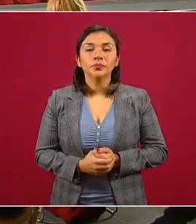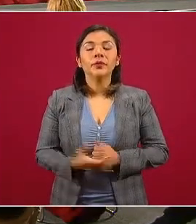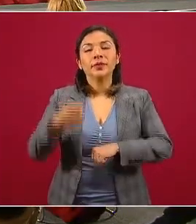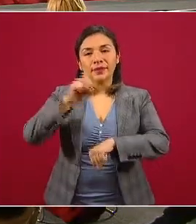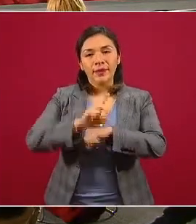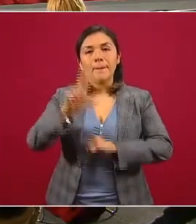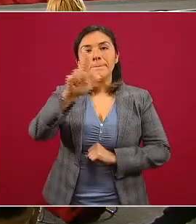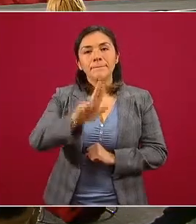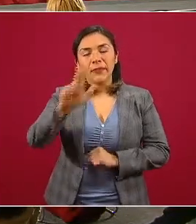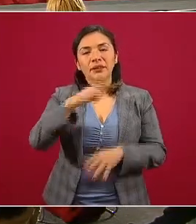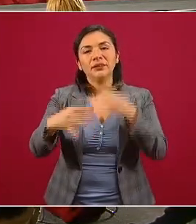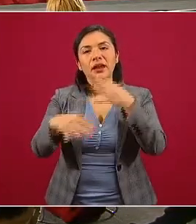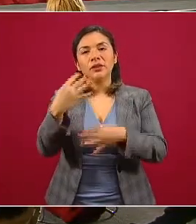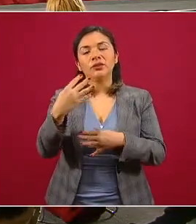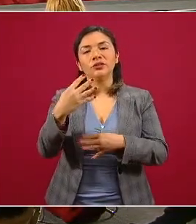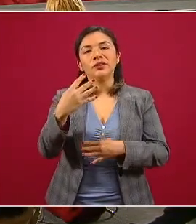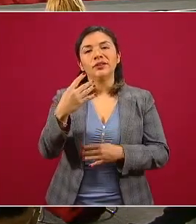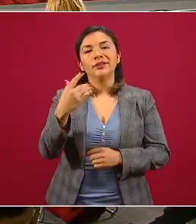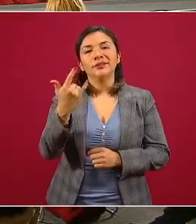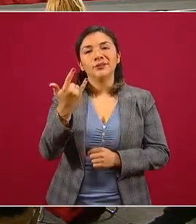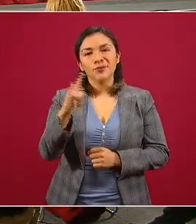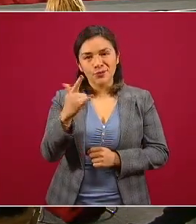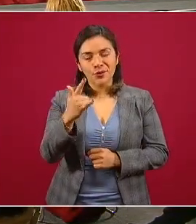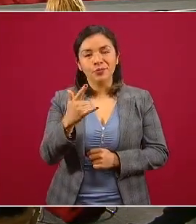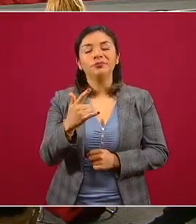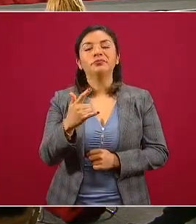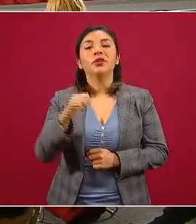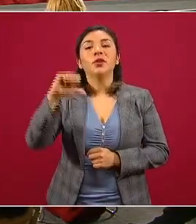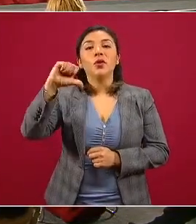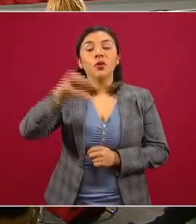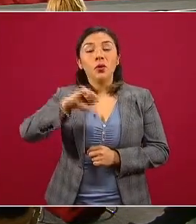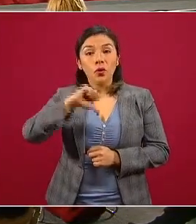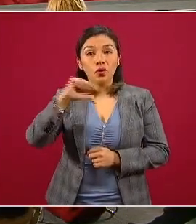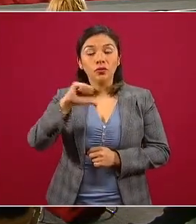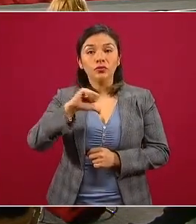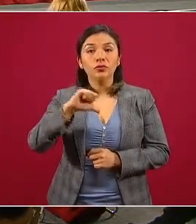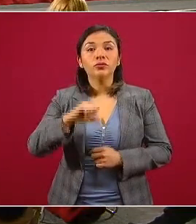martes 14 de mayo, vamos a…